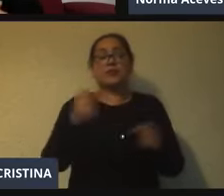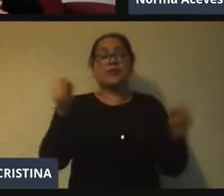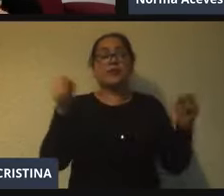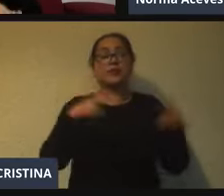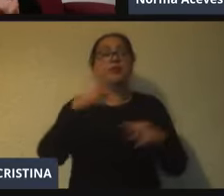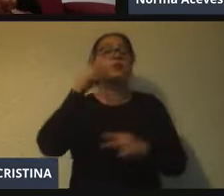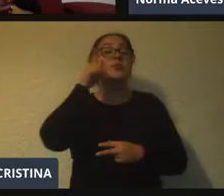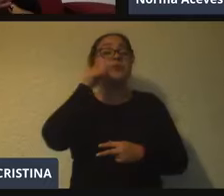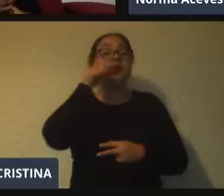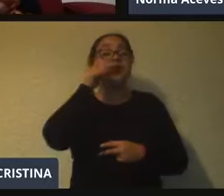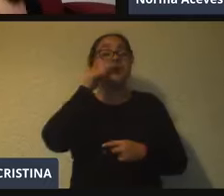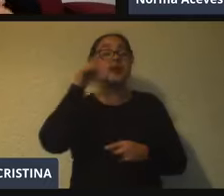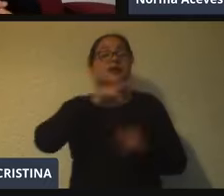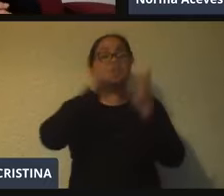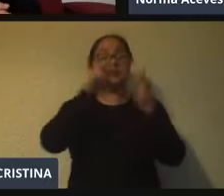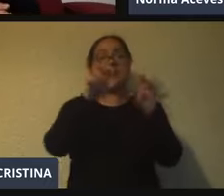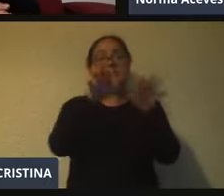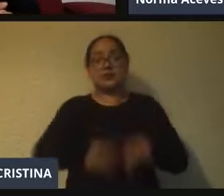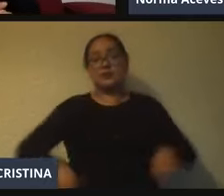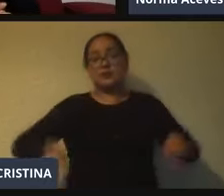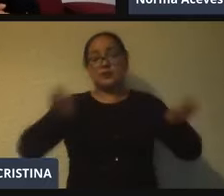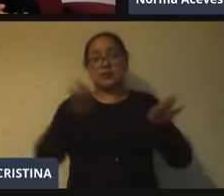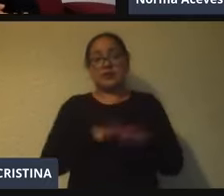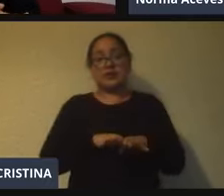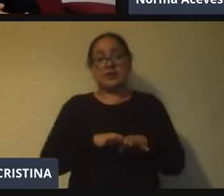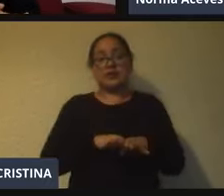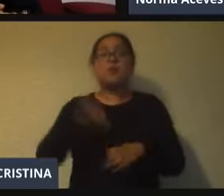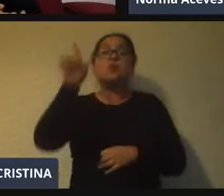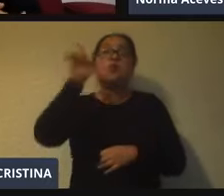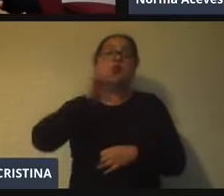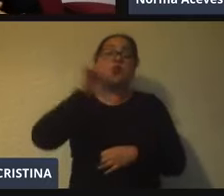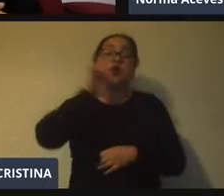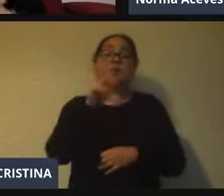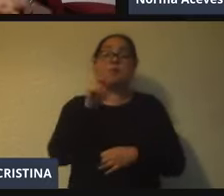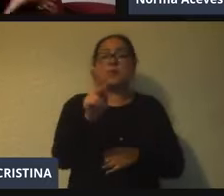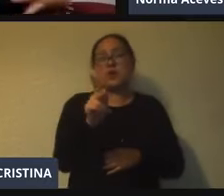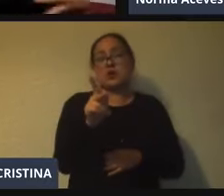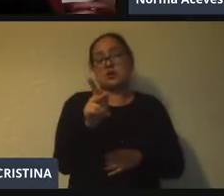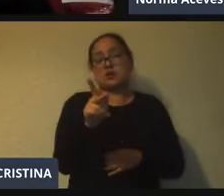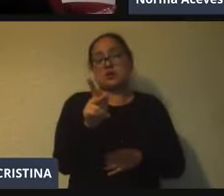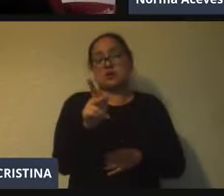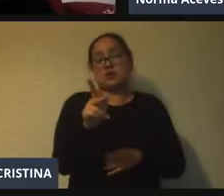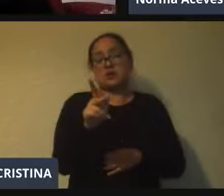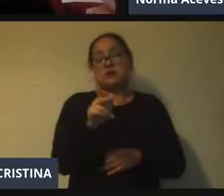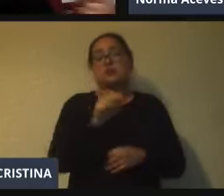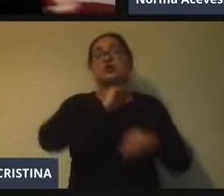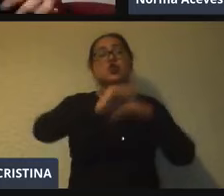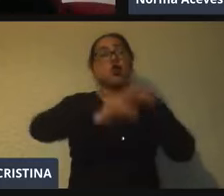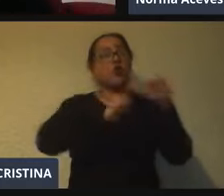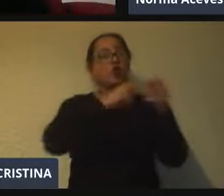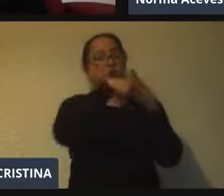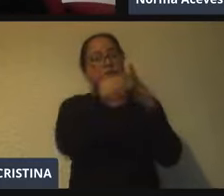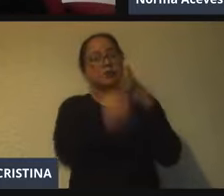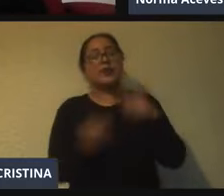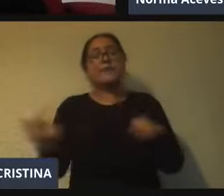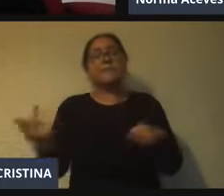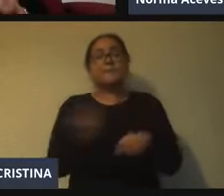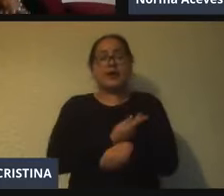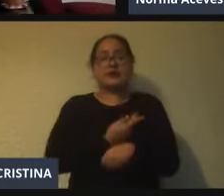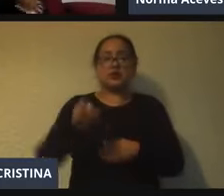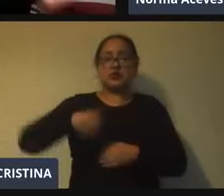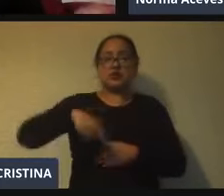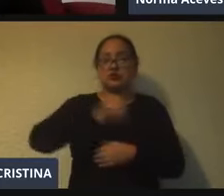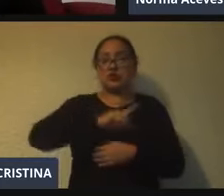mañana con un tema bien importante, ciclos de la mujer, todos los ciclos de la mujer. Vamos a quitarnos